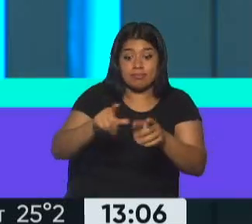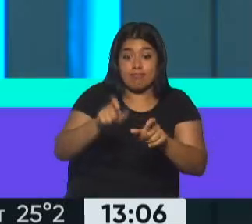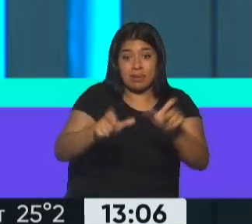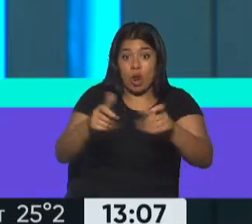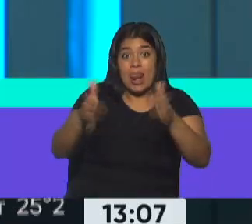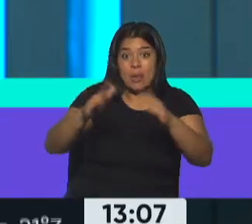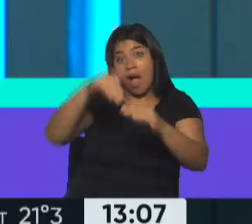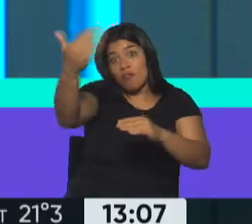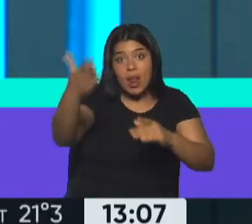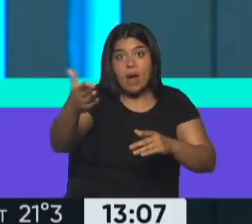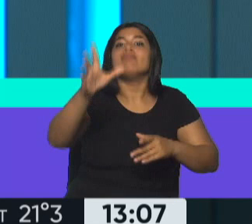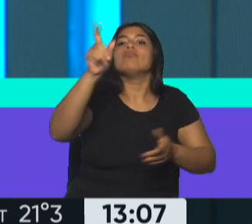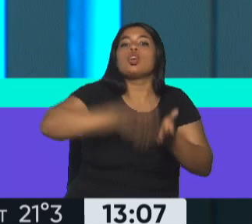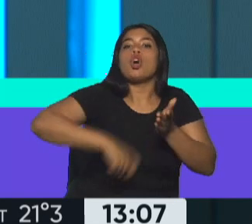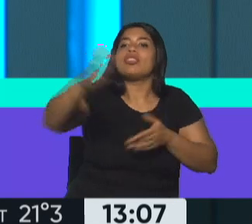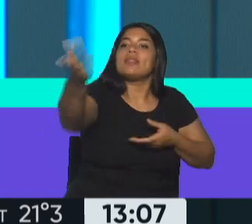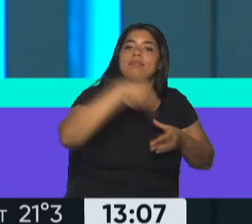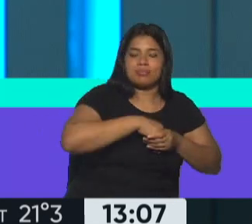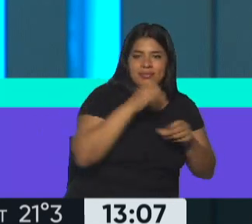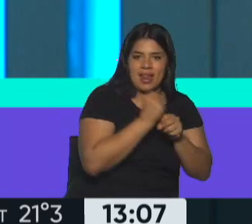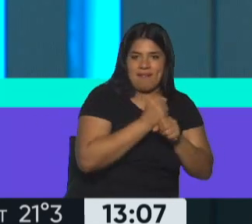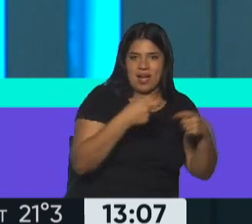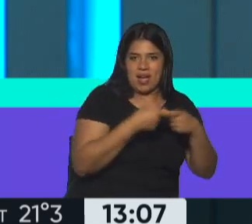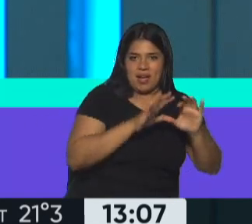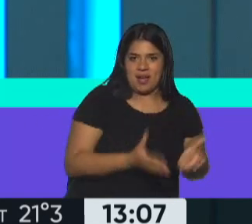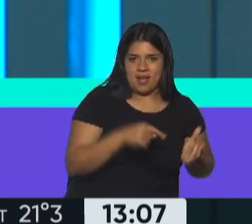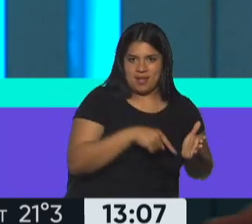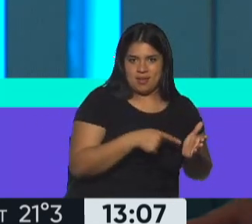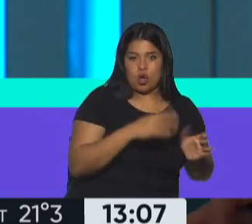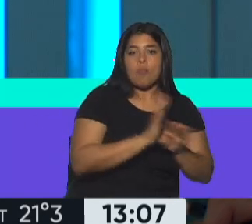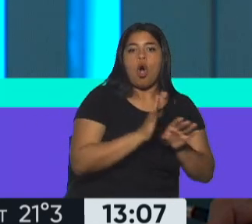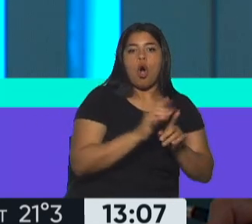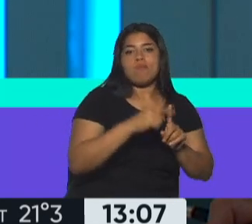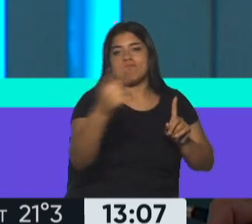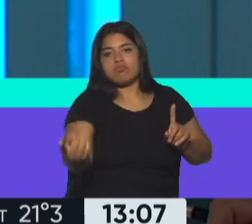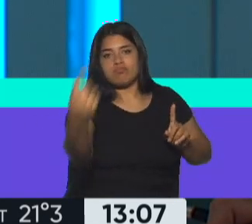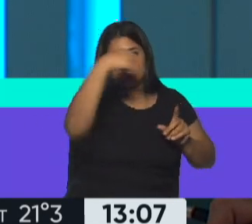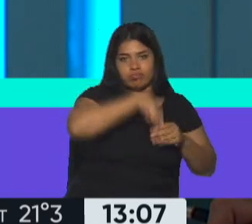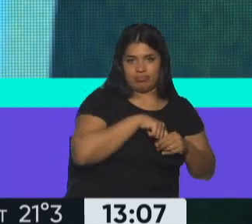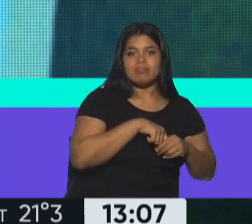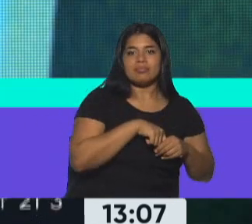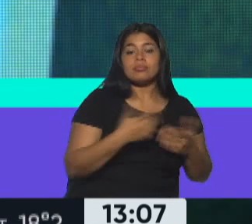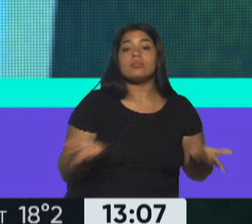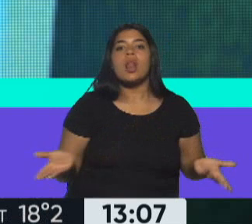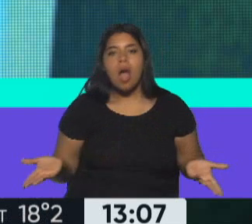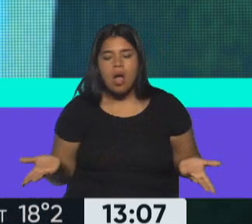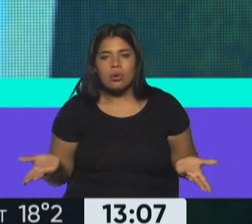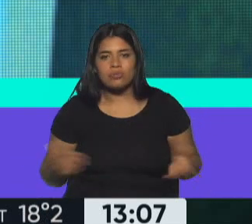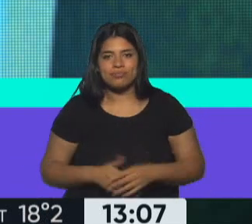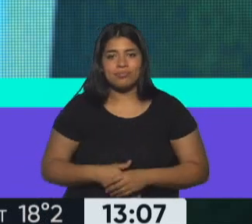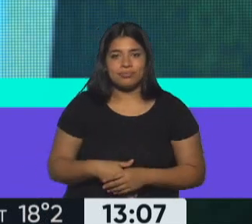está en la cocina de esa unidad penitenciaria pero como el padre porque en realidad